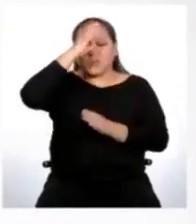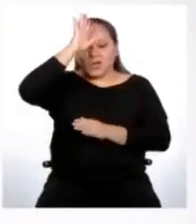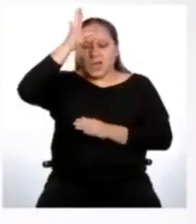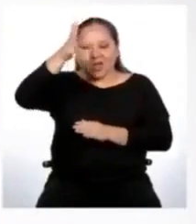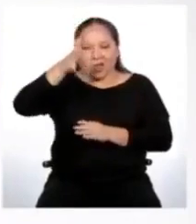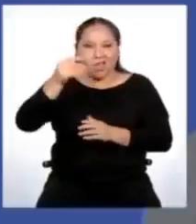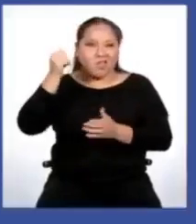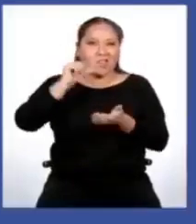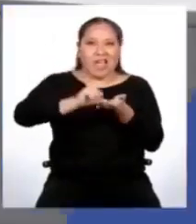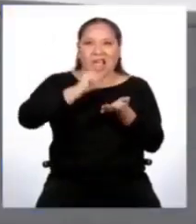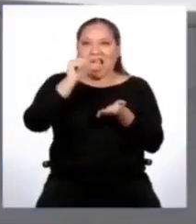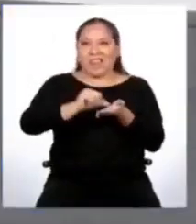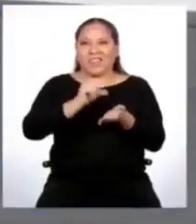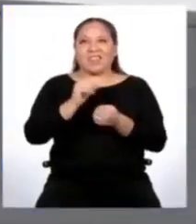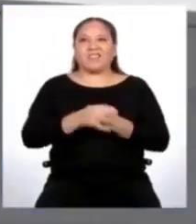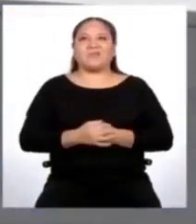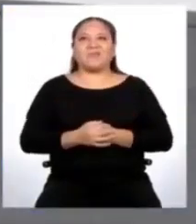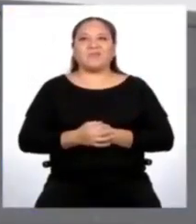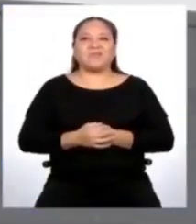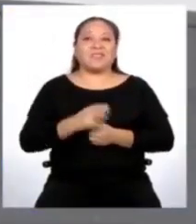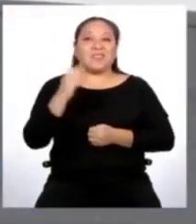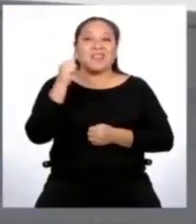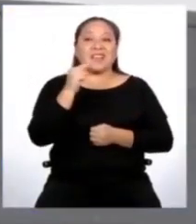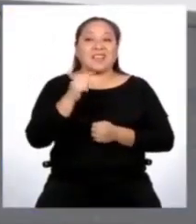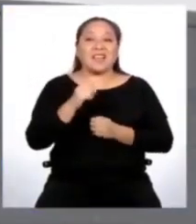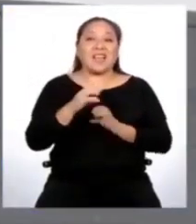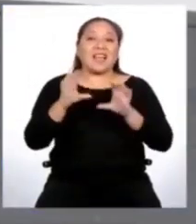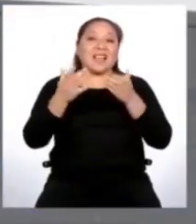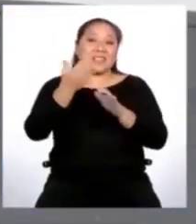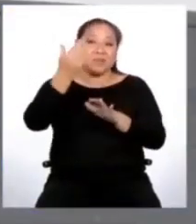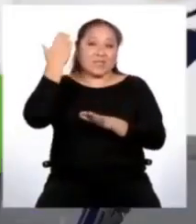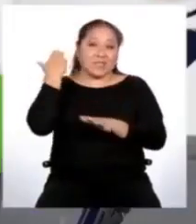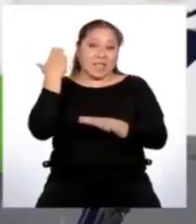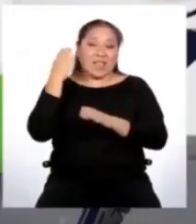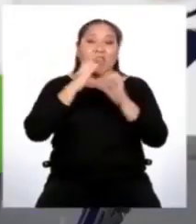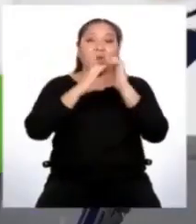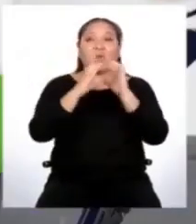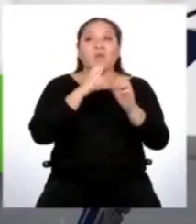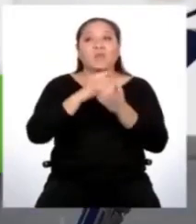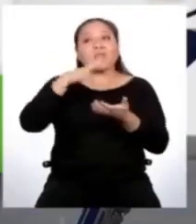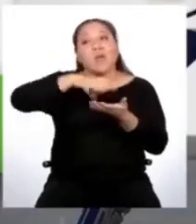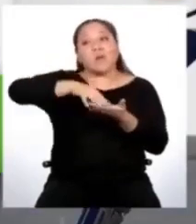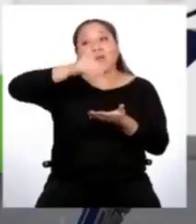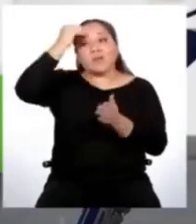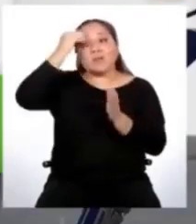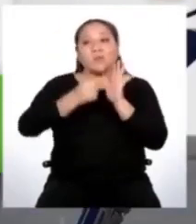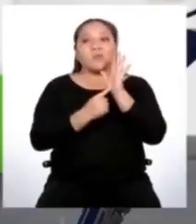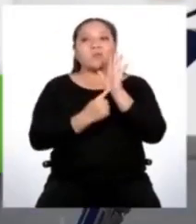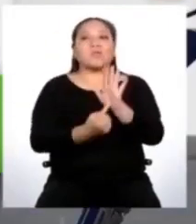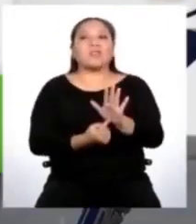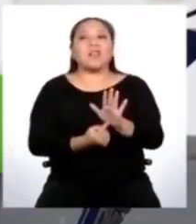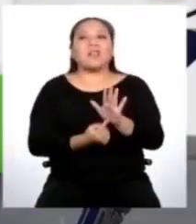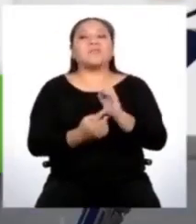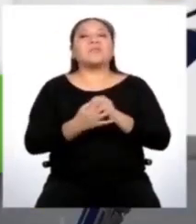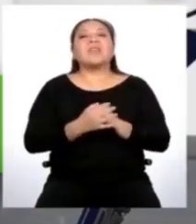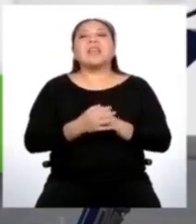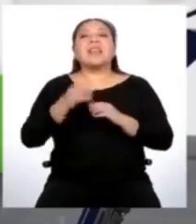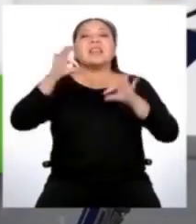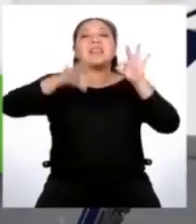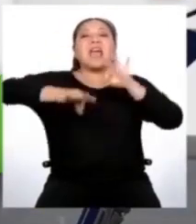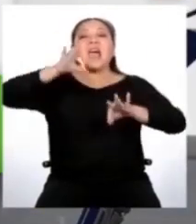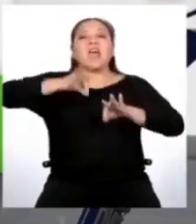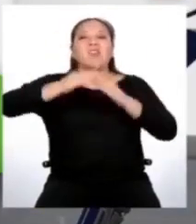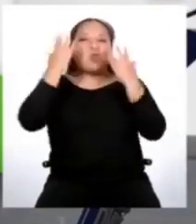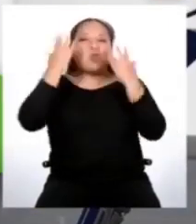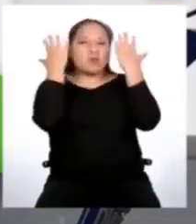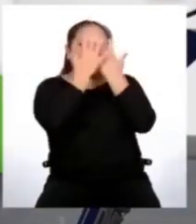y artísticas. Durante la actividad pasada de comunicación, aprendimos a expresarnos a través del teatro de sombras. Por